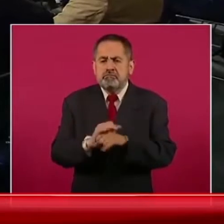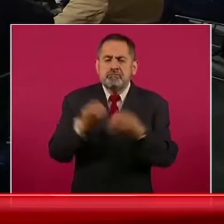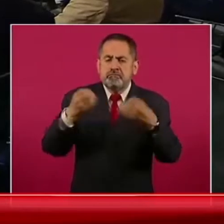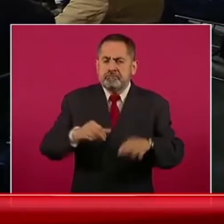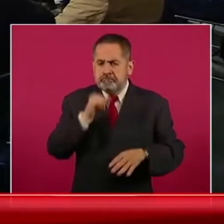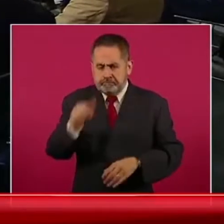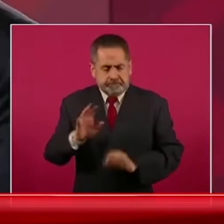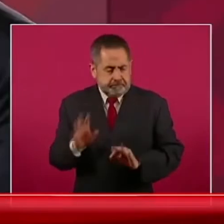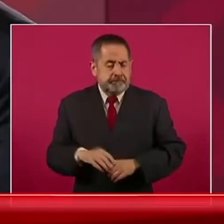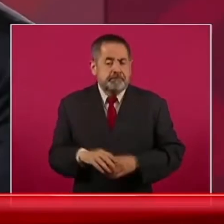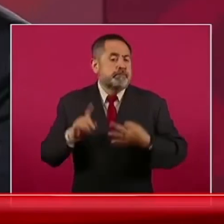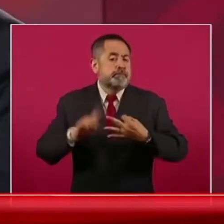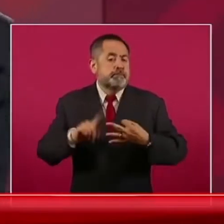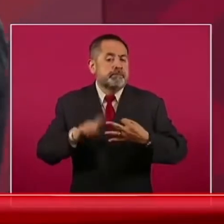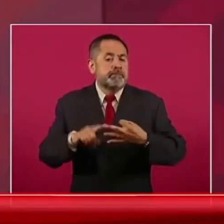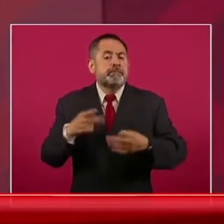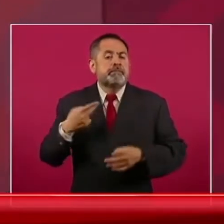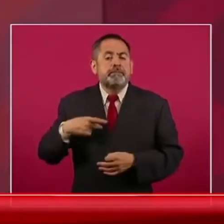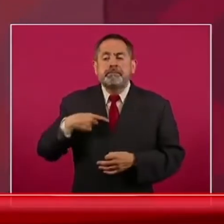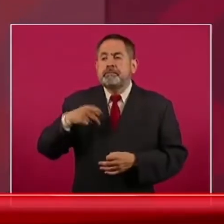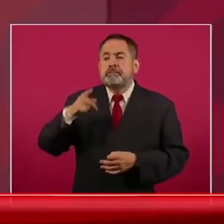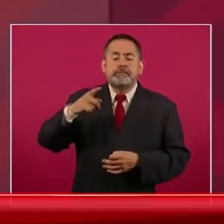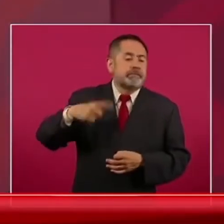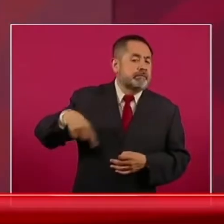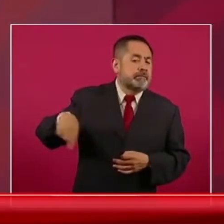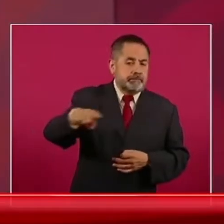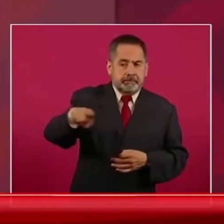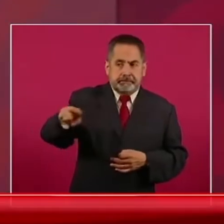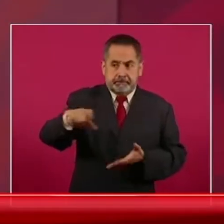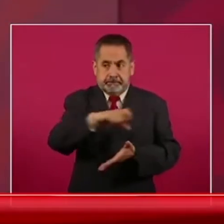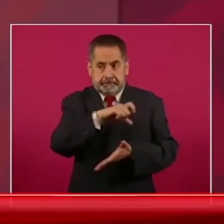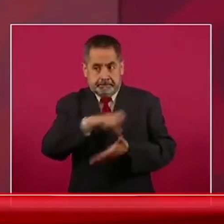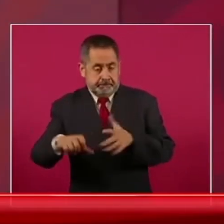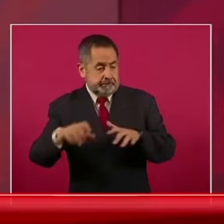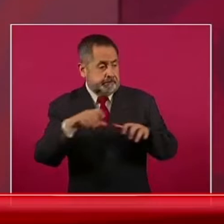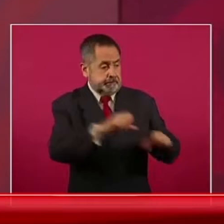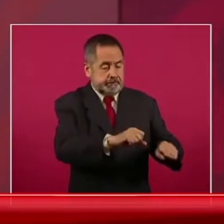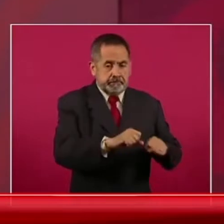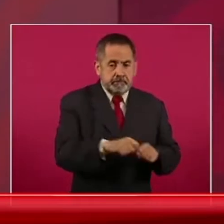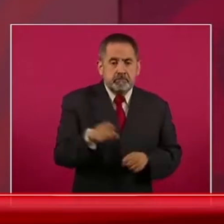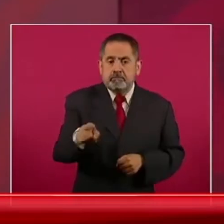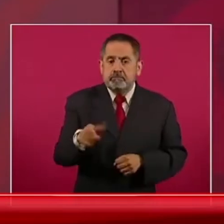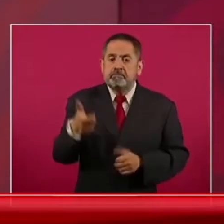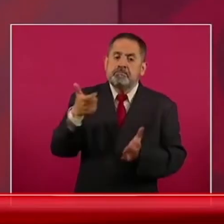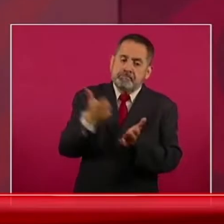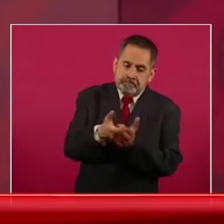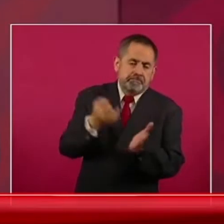Tres, que los compradores estén al día en el pago de